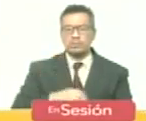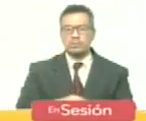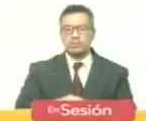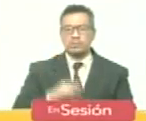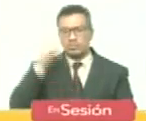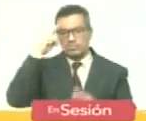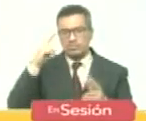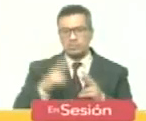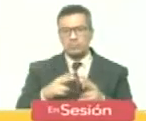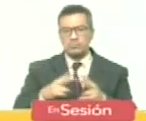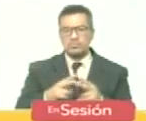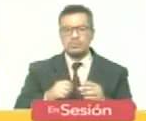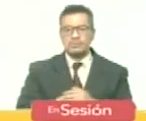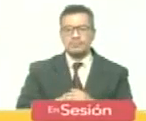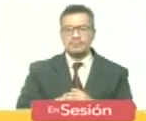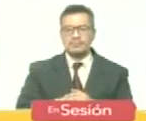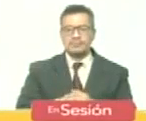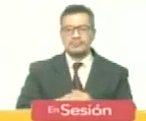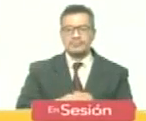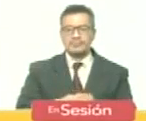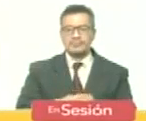Conocido, pues.